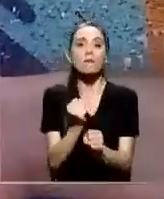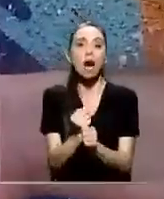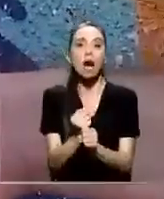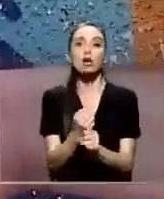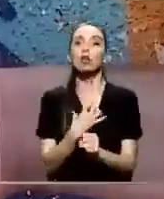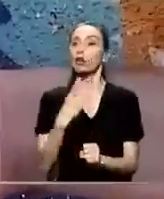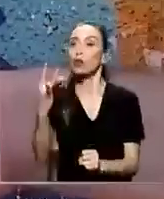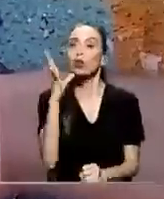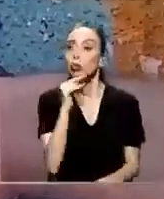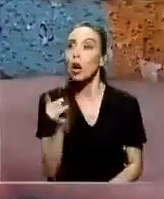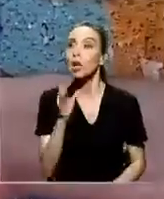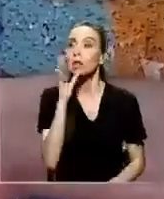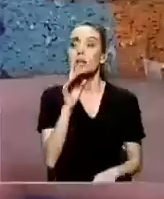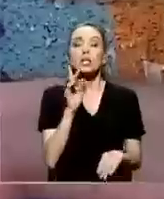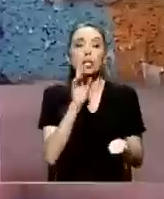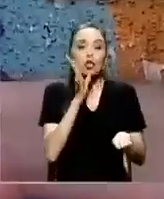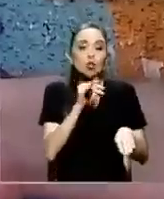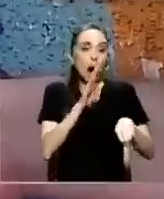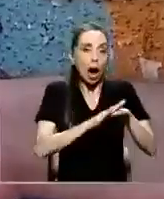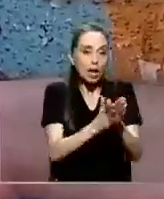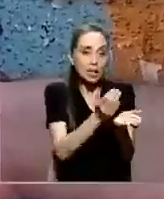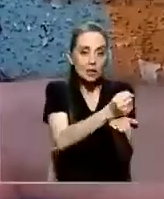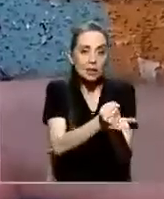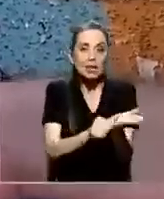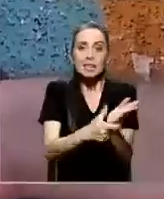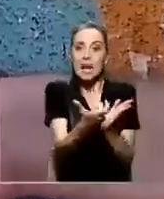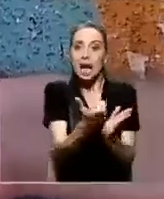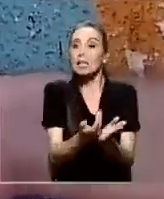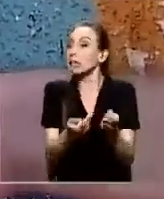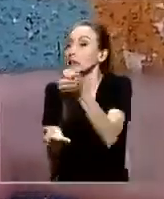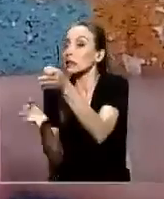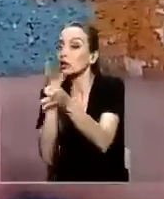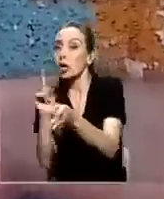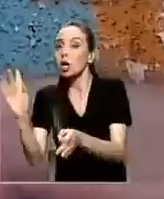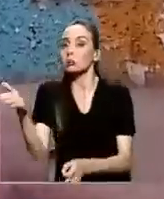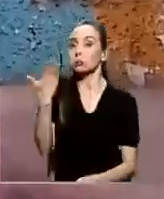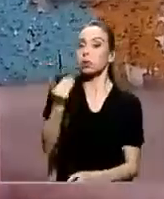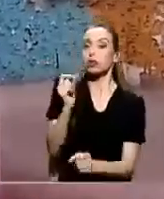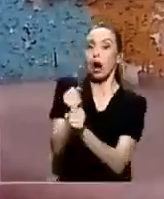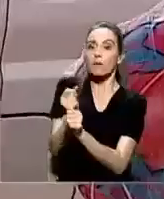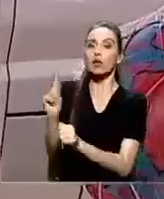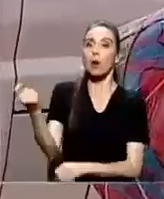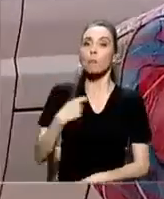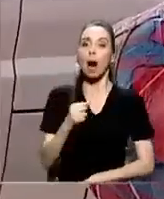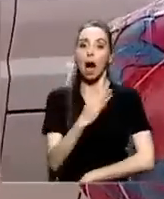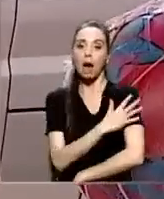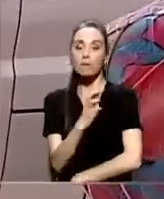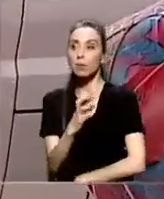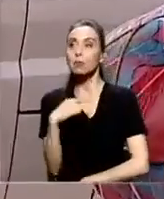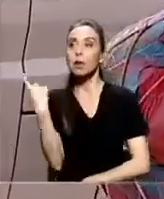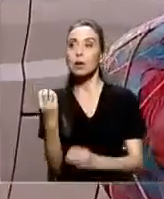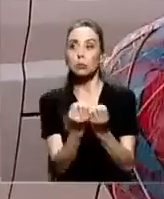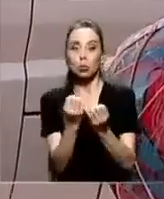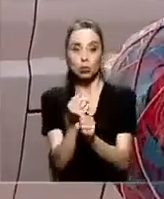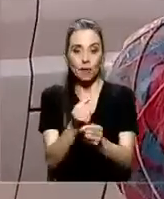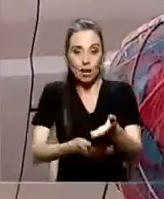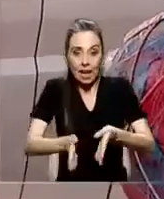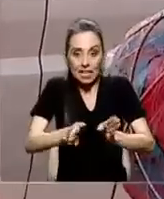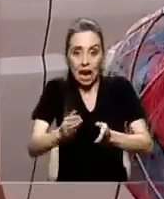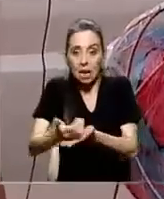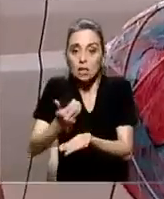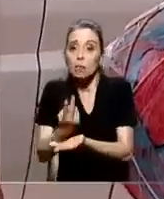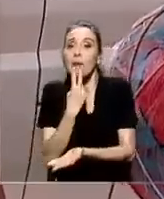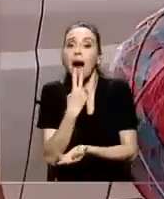tema. Ese es el tema, pues si vamos sin papeles, en ningún lado no dan trabajo, no nos aseguran, AFP, nada que ver. Hay mucha gente que trabaja en la calle, que vive de